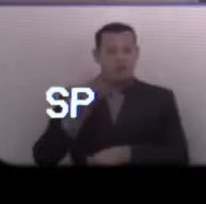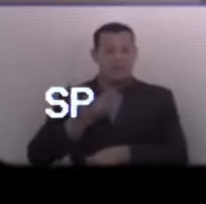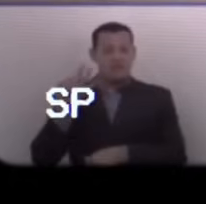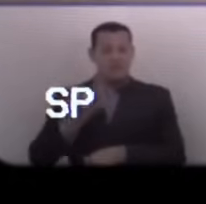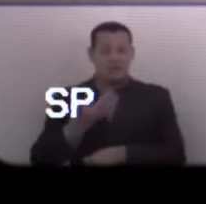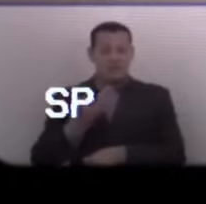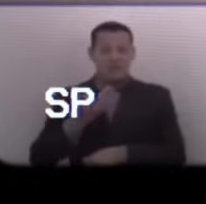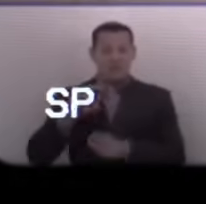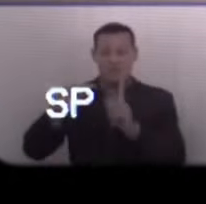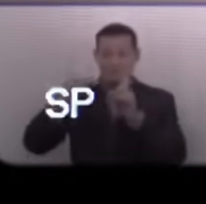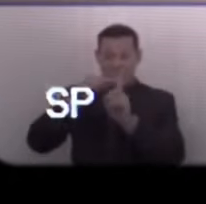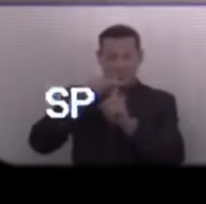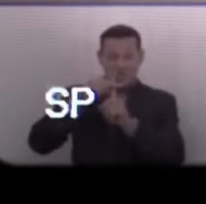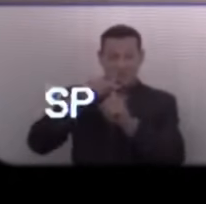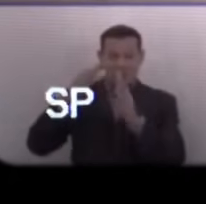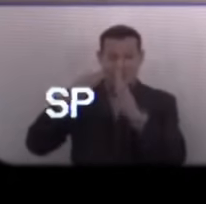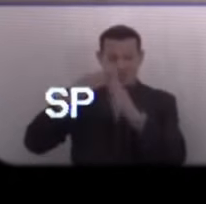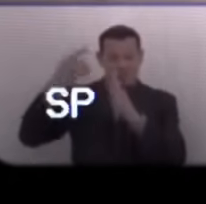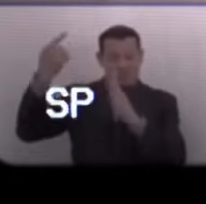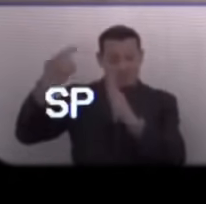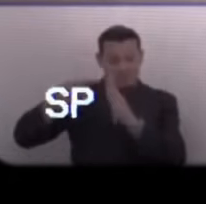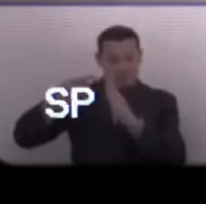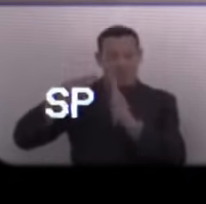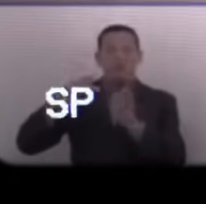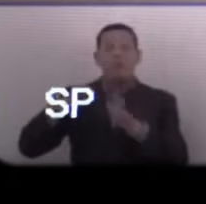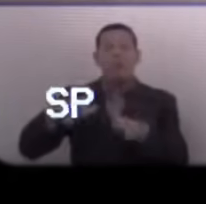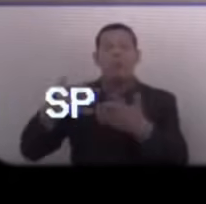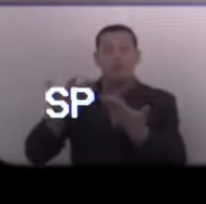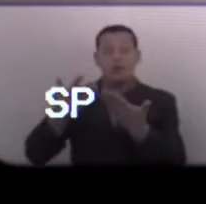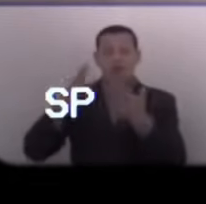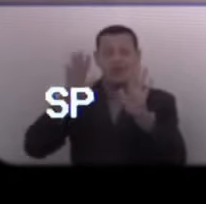necesitamos una prórroga a este régimen, es porque